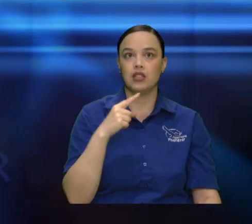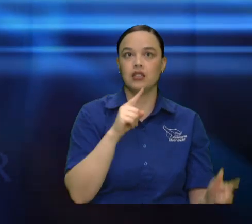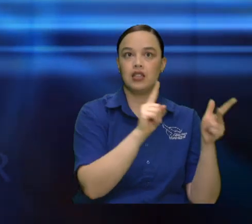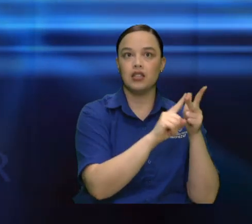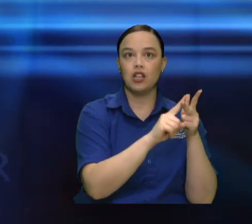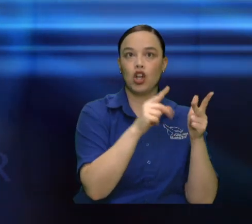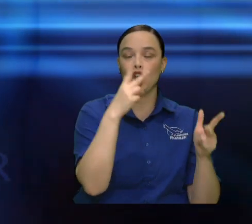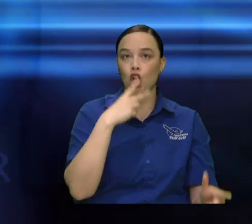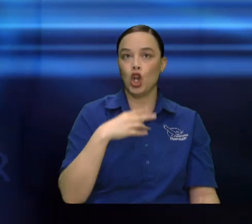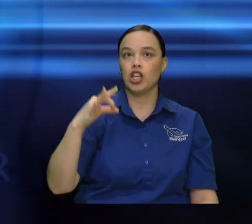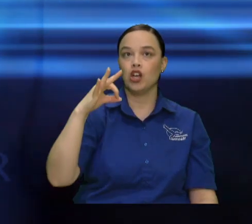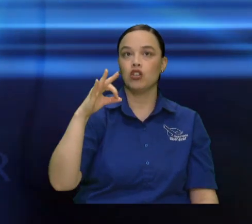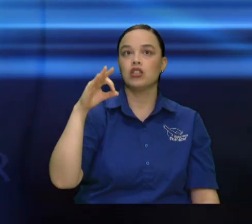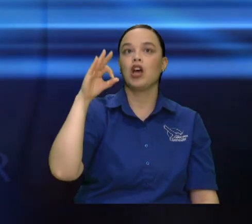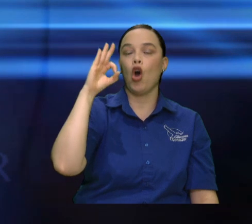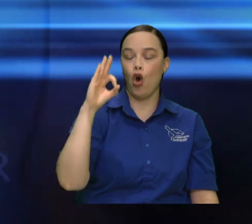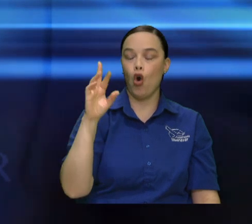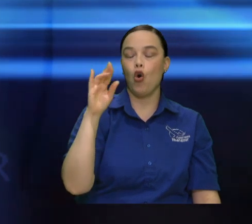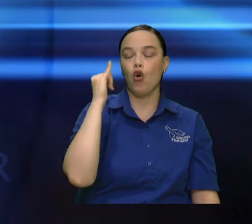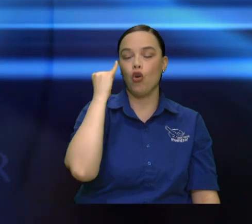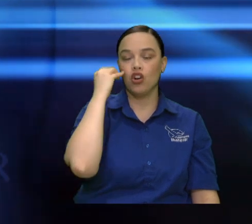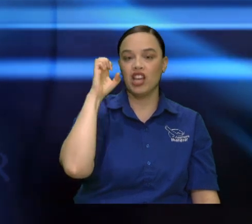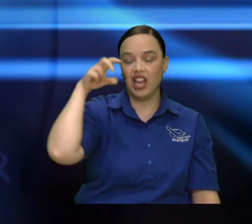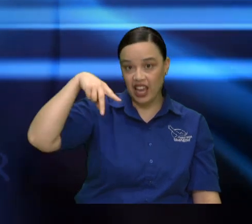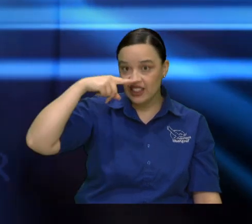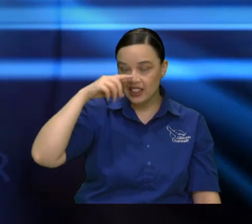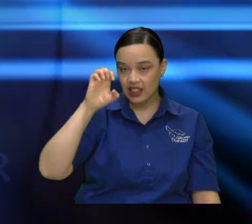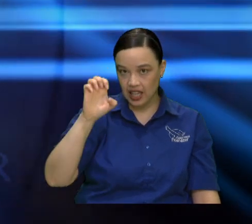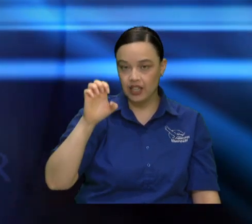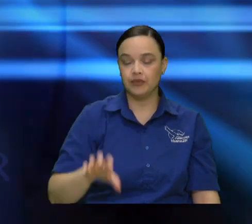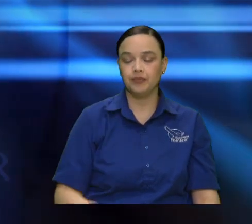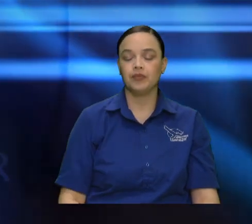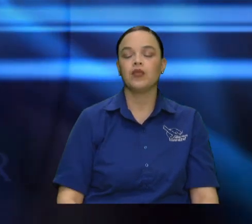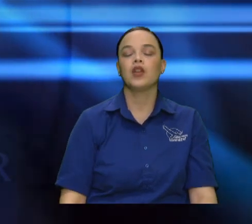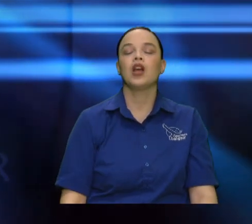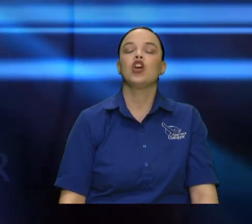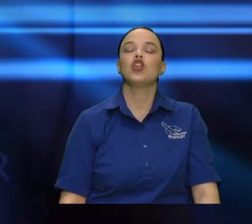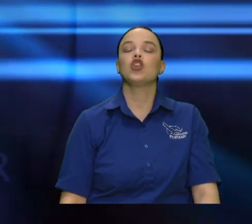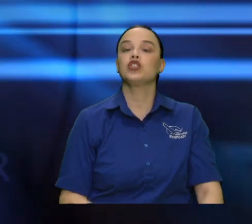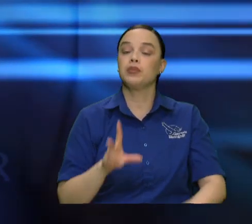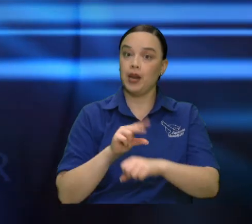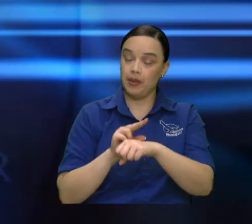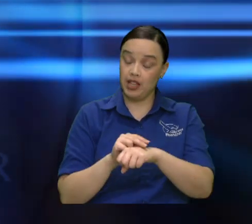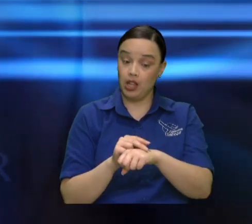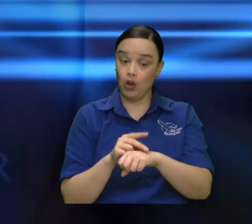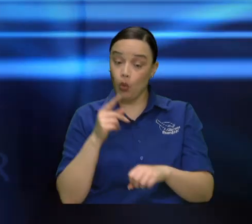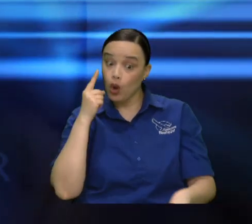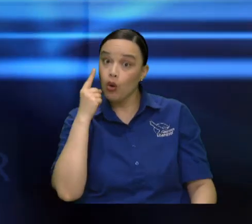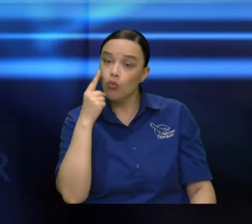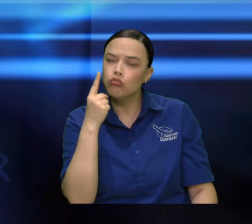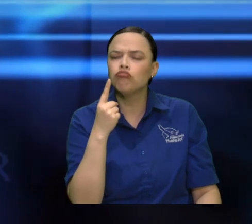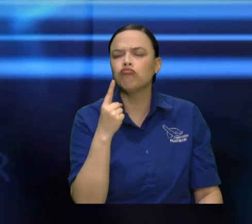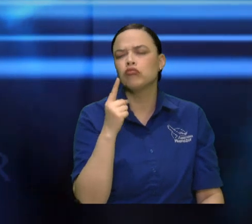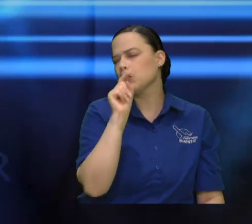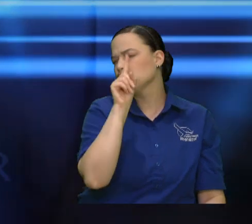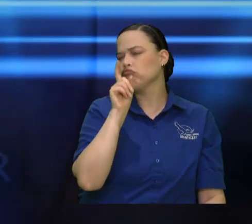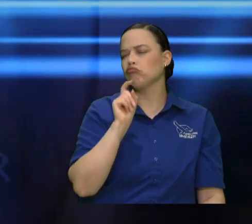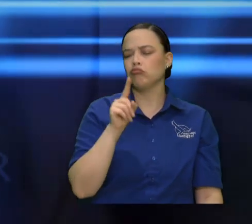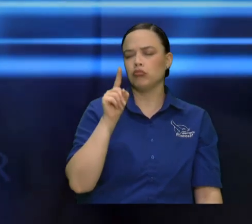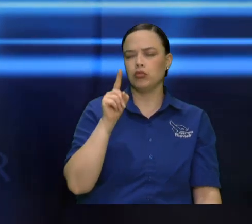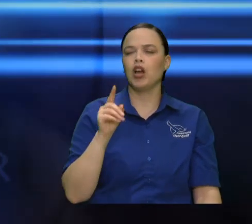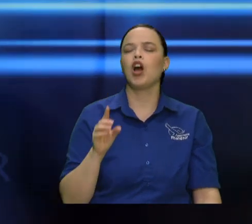el chance de poder averiguar contra que nos estamos enfrentando porque mire por eso el